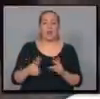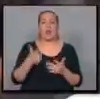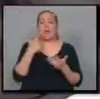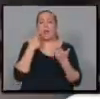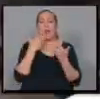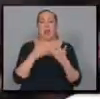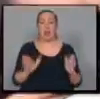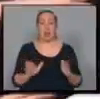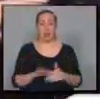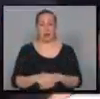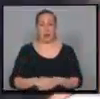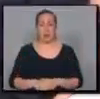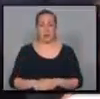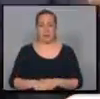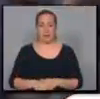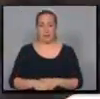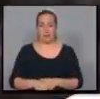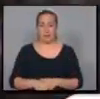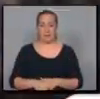libertad.